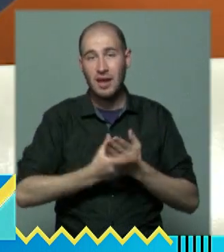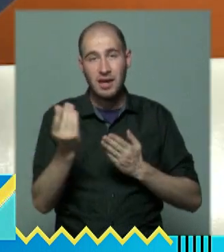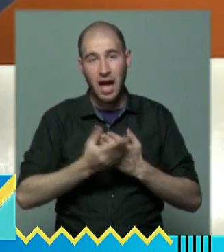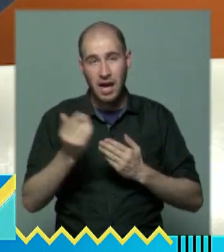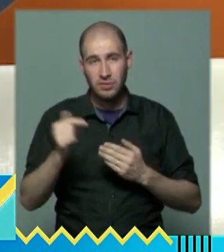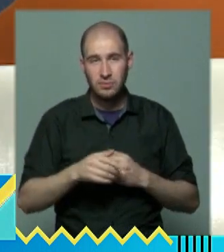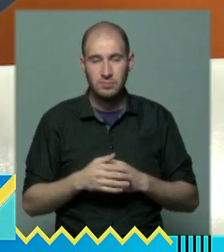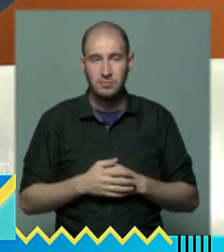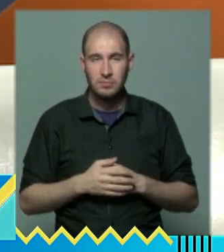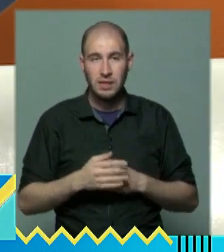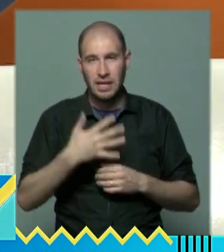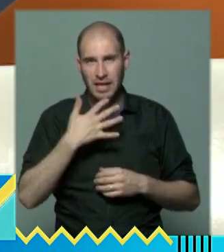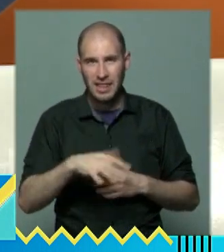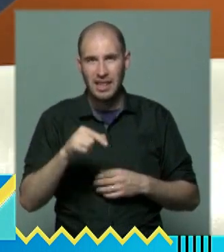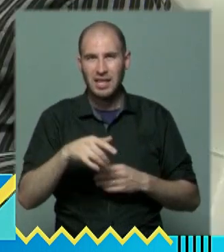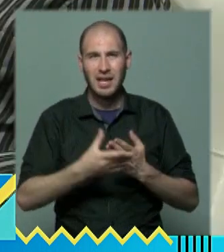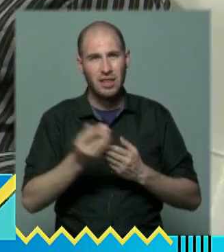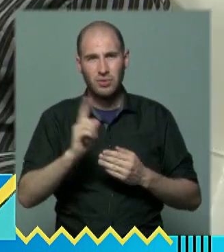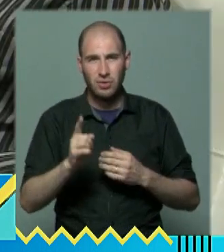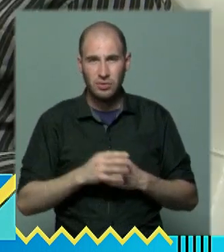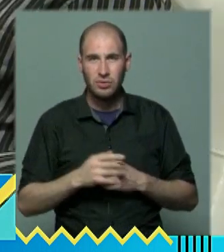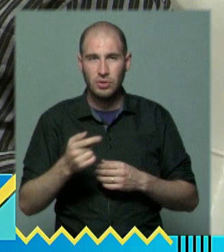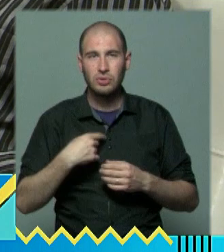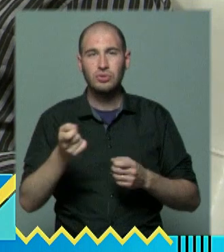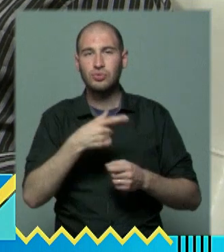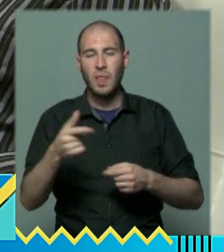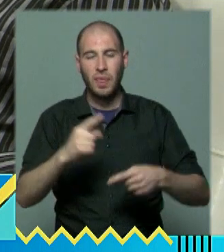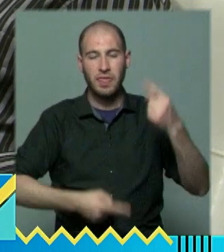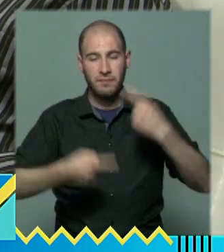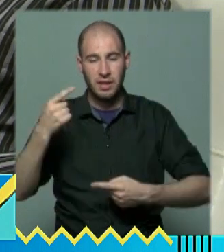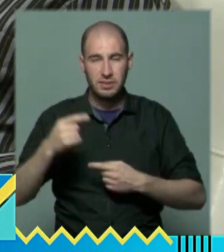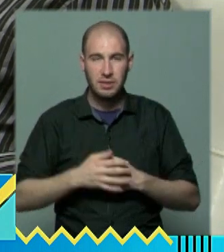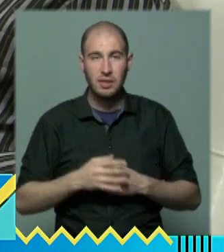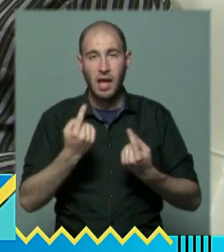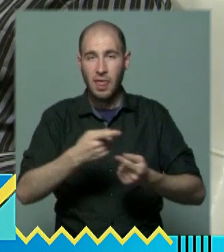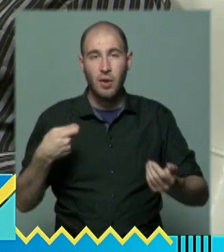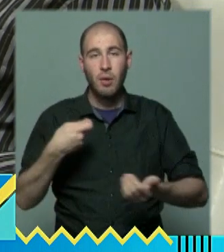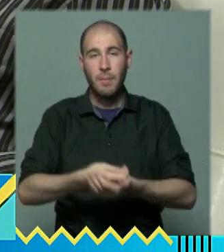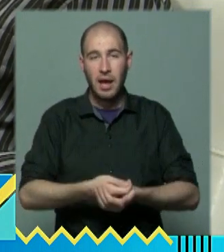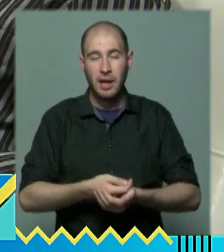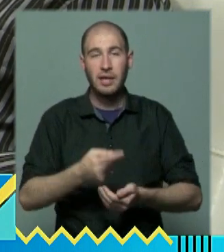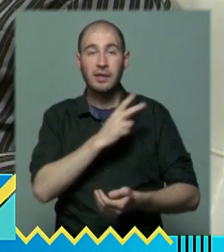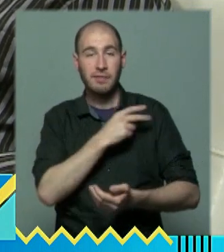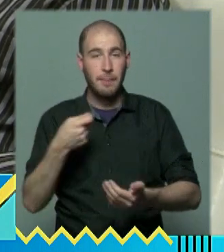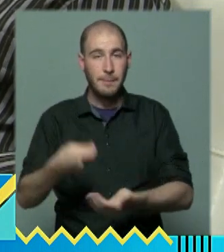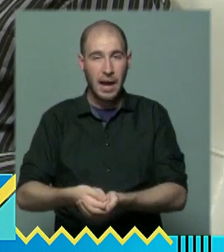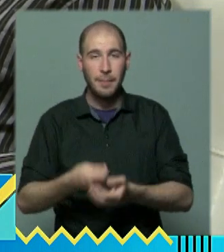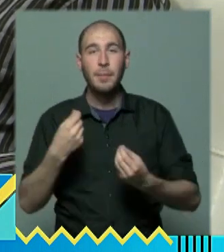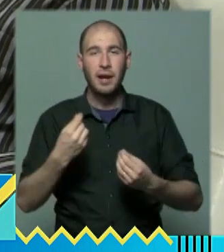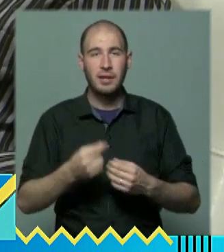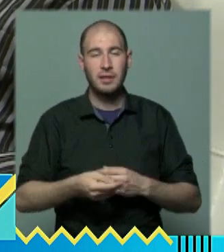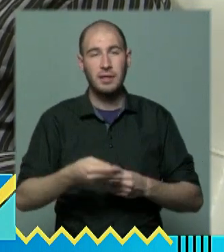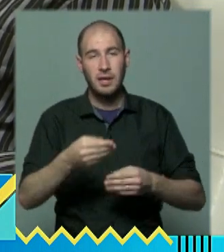¿no? Entendámoslo, no hay ningún costo, es salario diferido que estamos poniendo cada uno de nosotros y aporta el patrón, digo, para sostener